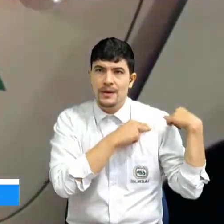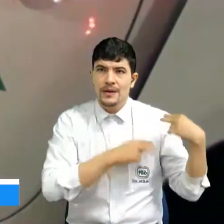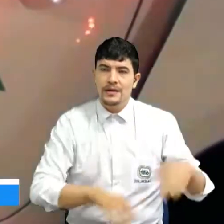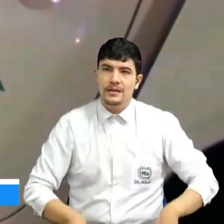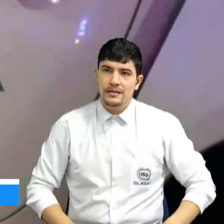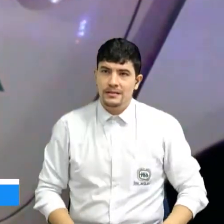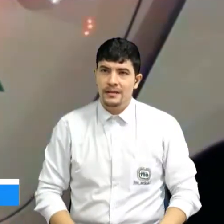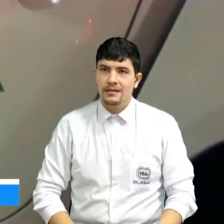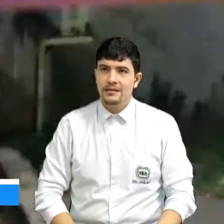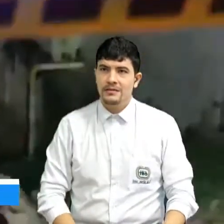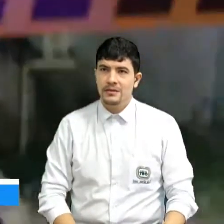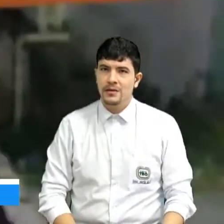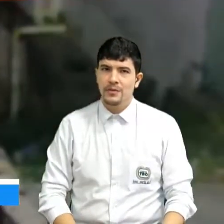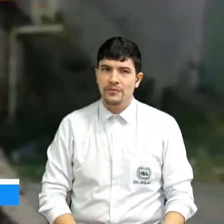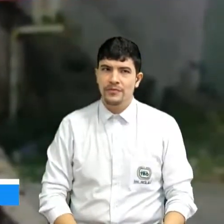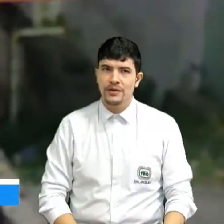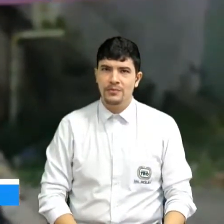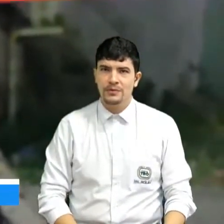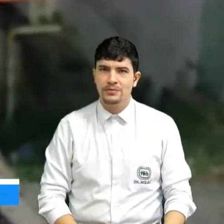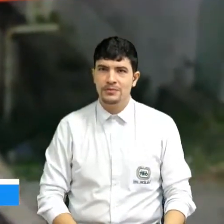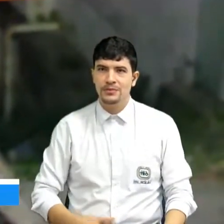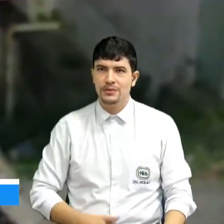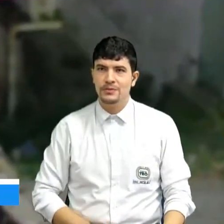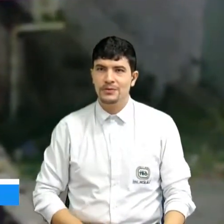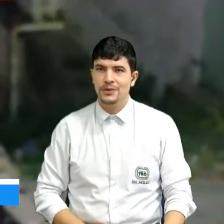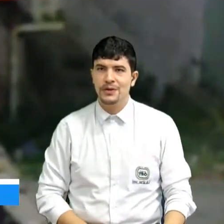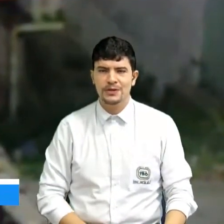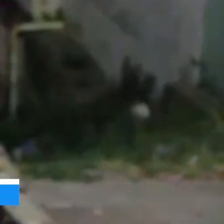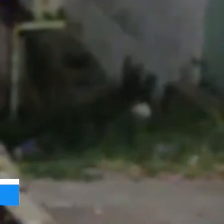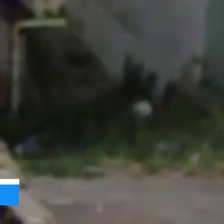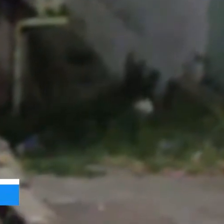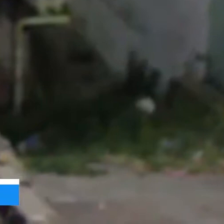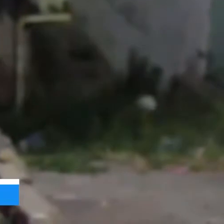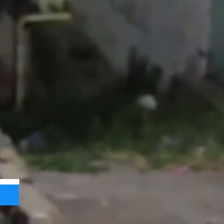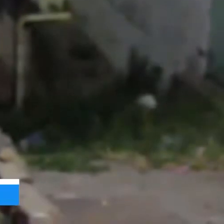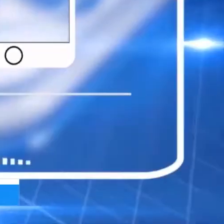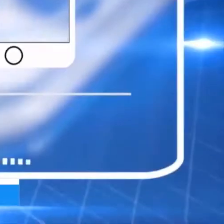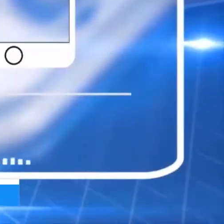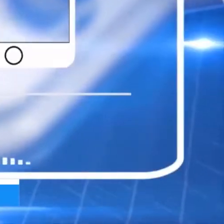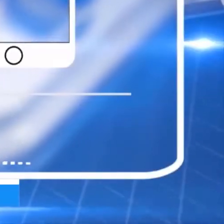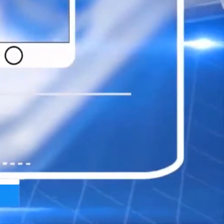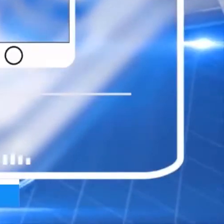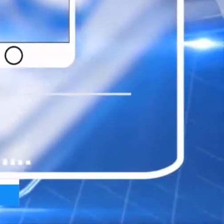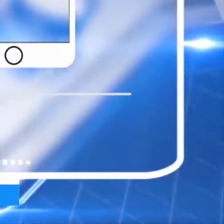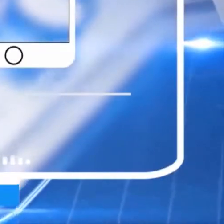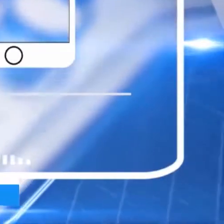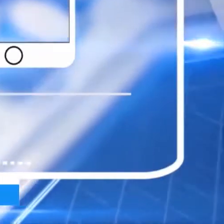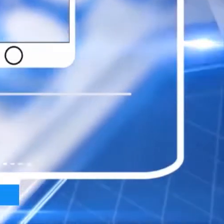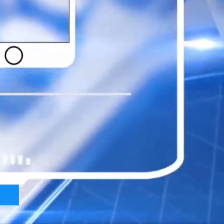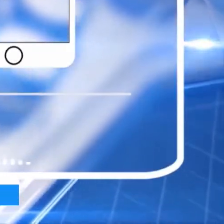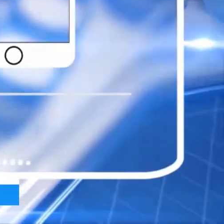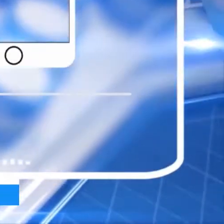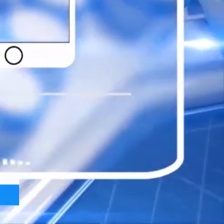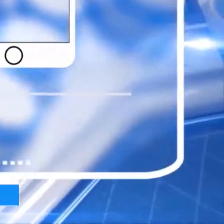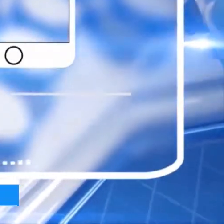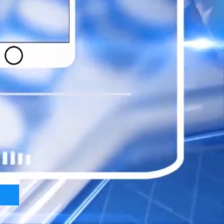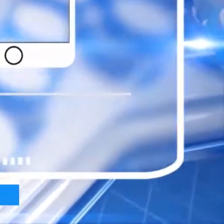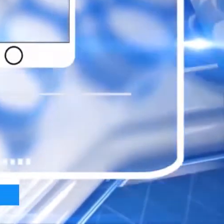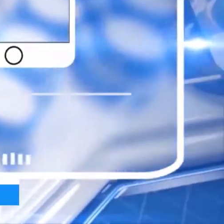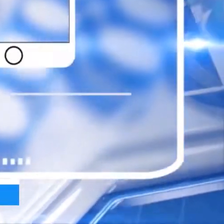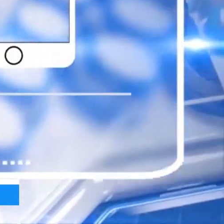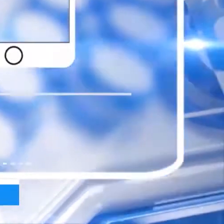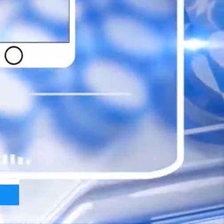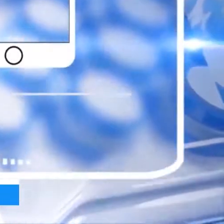sitio, observan en el piso a un adulto mayor con graves heridas. Es valorada en el sitio, presenta trauma